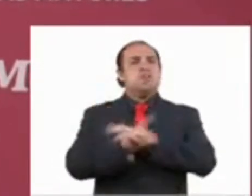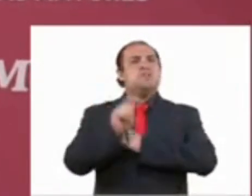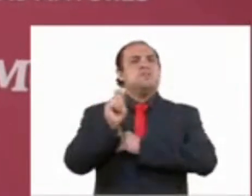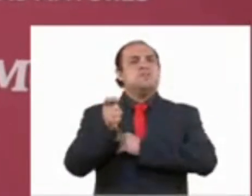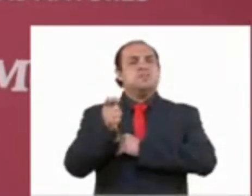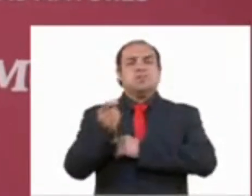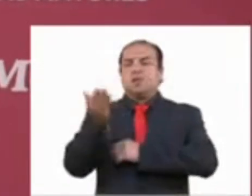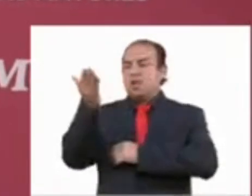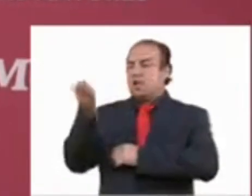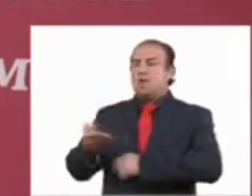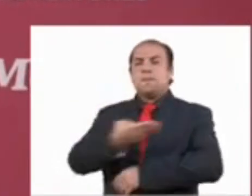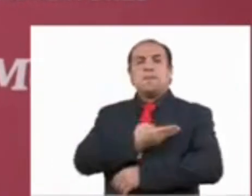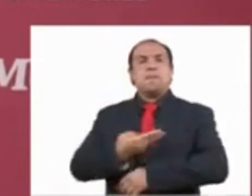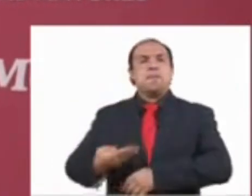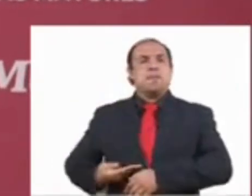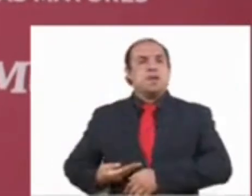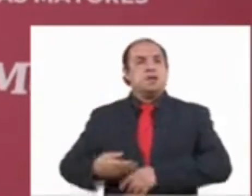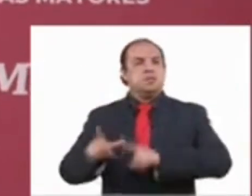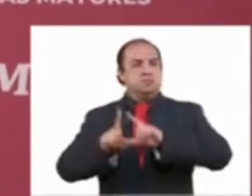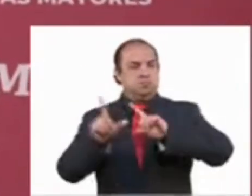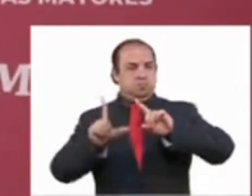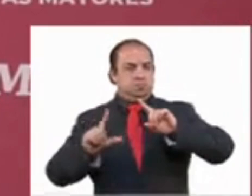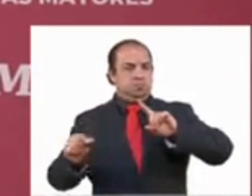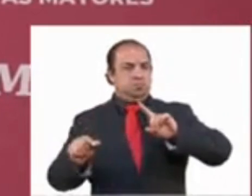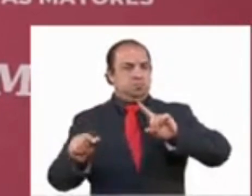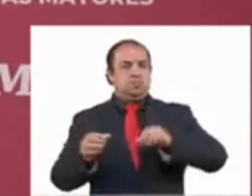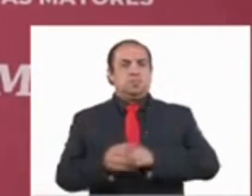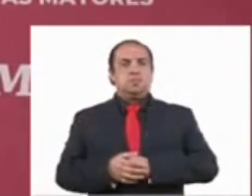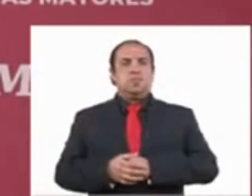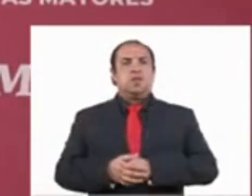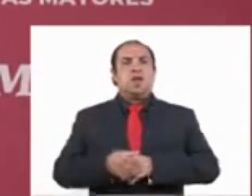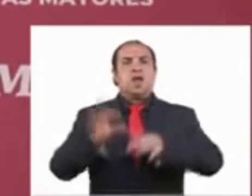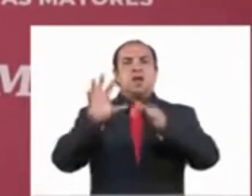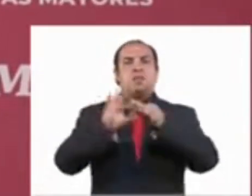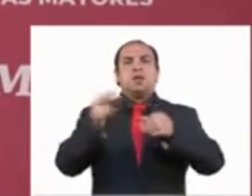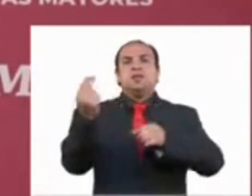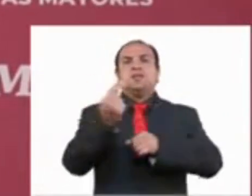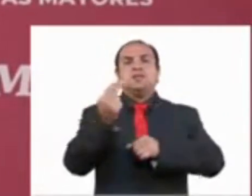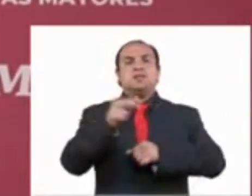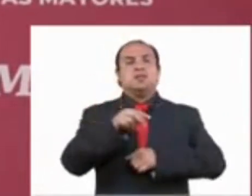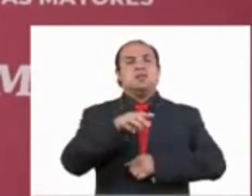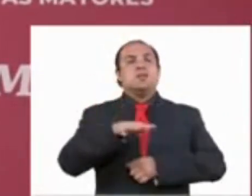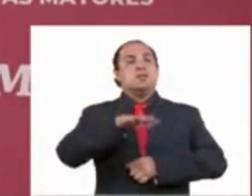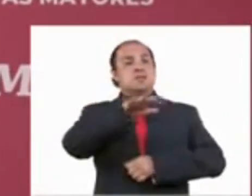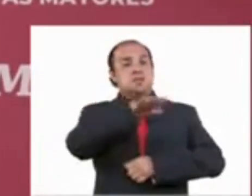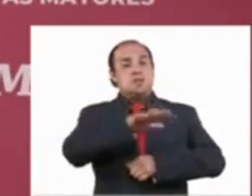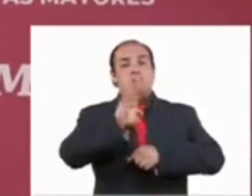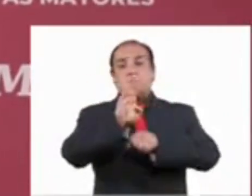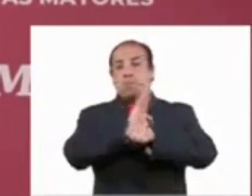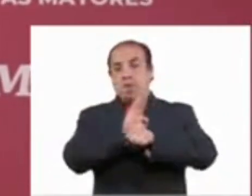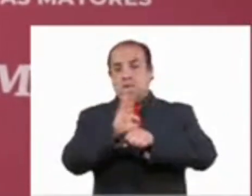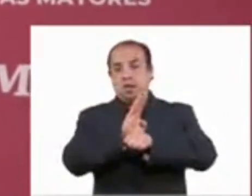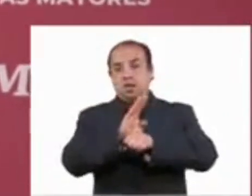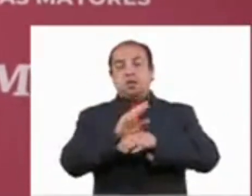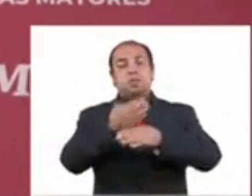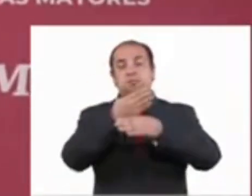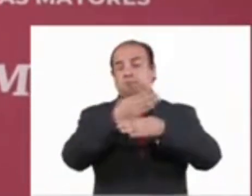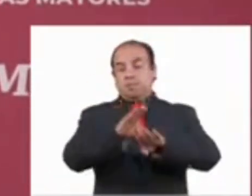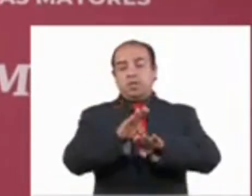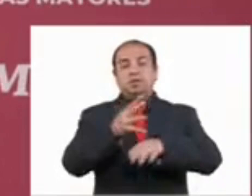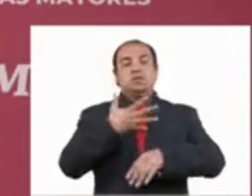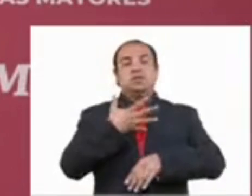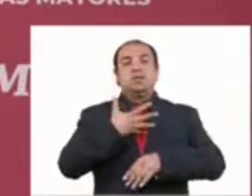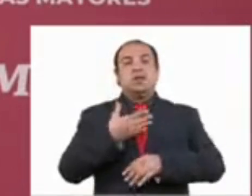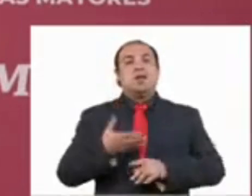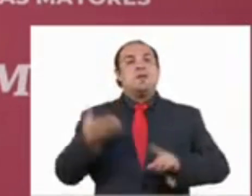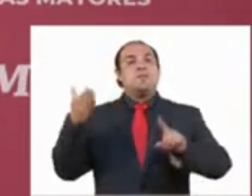República ha planteado la necesidad de tener un banco de las y los mexicanos, un